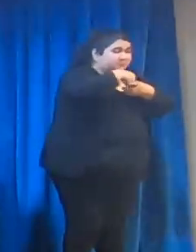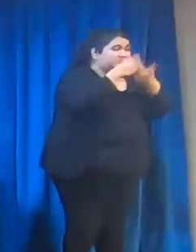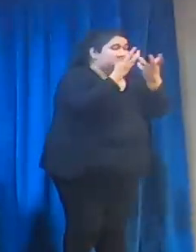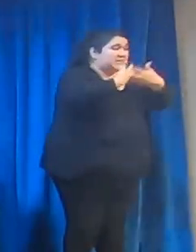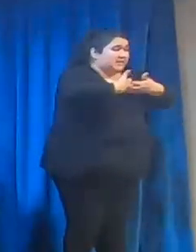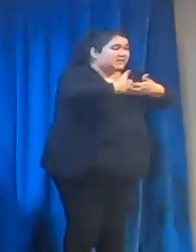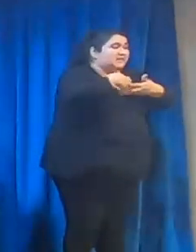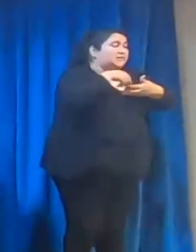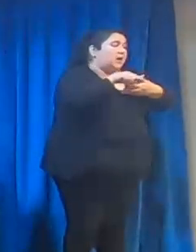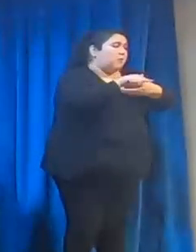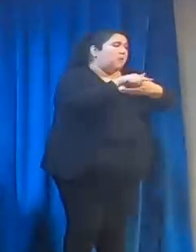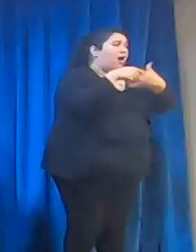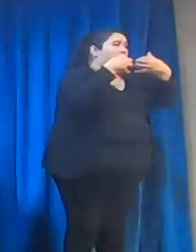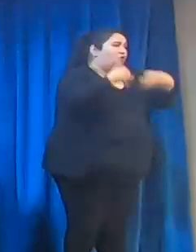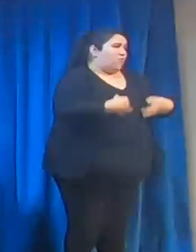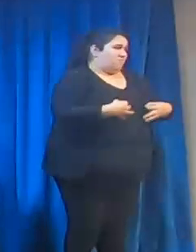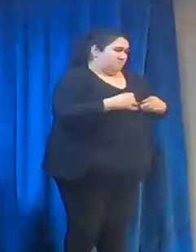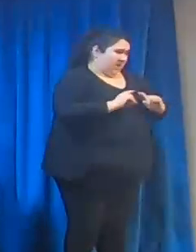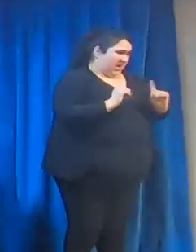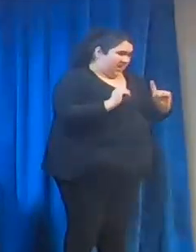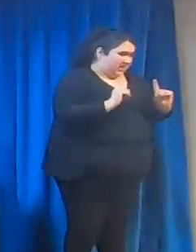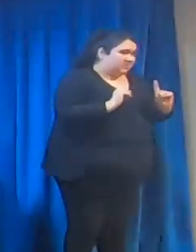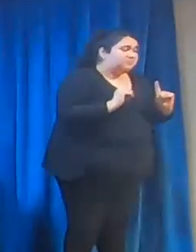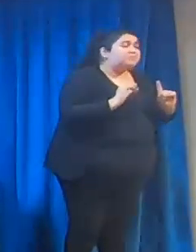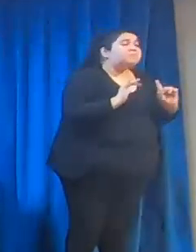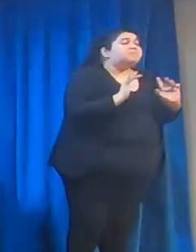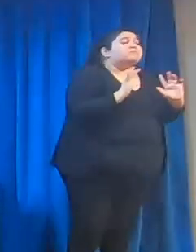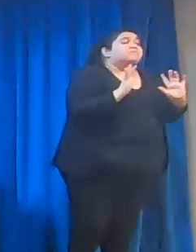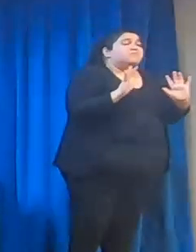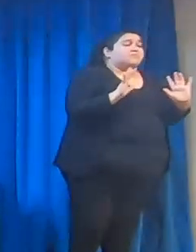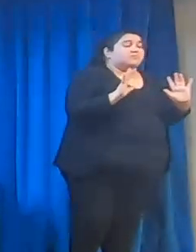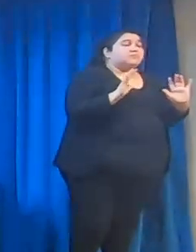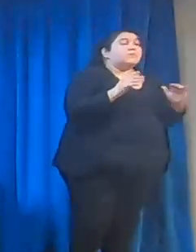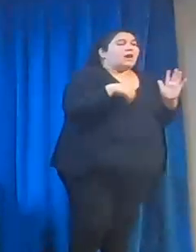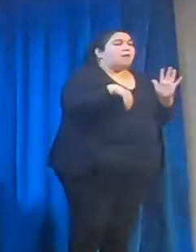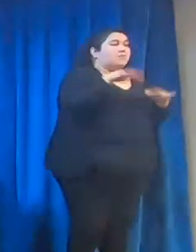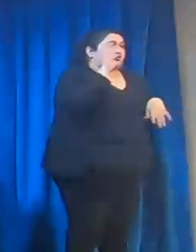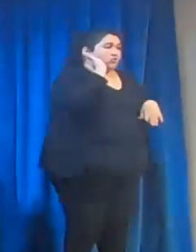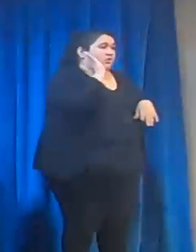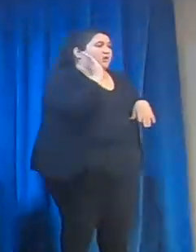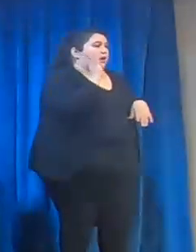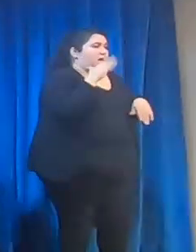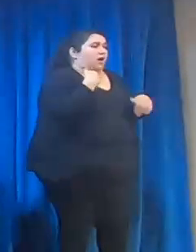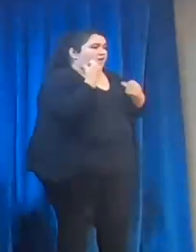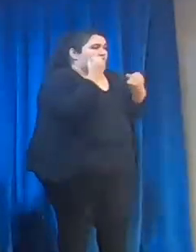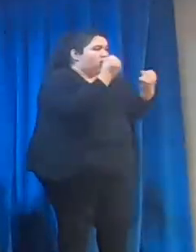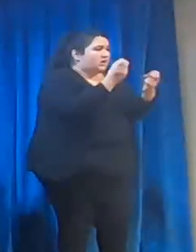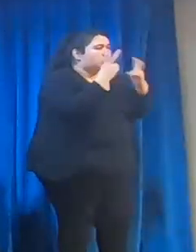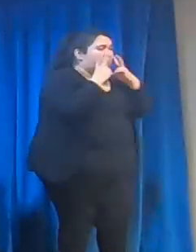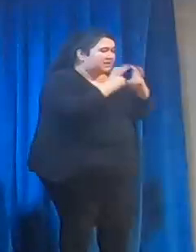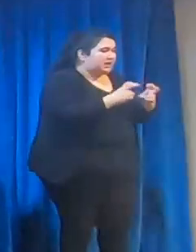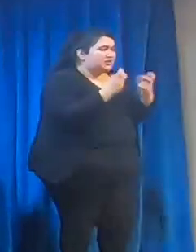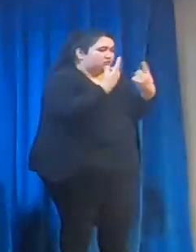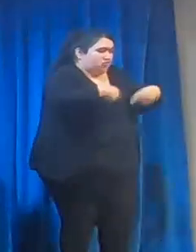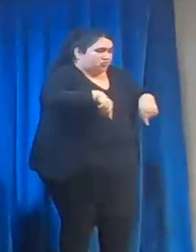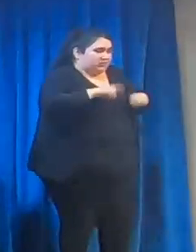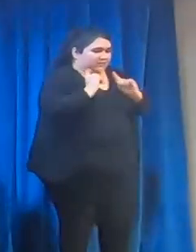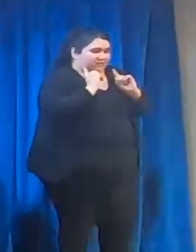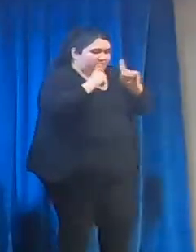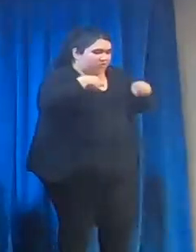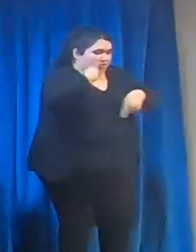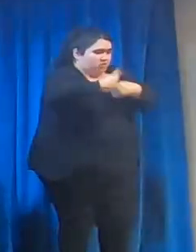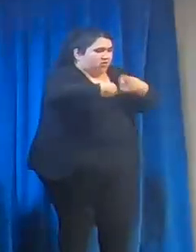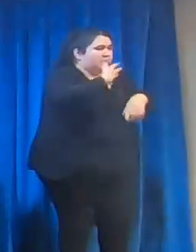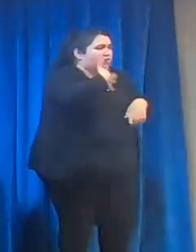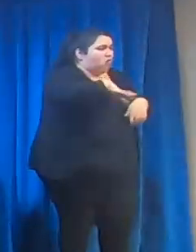sistema no formal. Pero de alguna manera, gran parte del esfuerzo de las investigaciones que he sostenido y del modo de